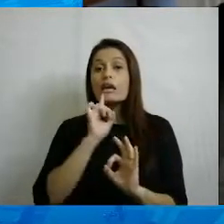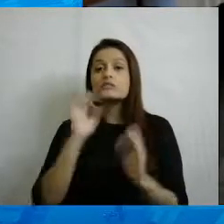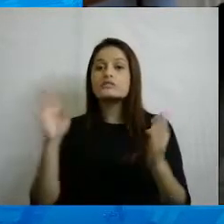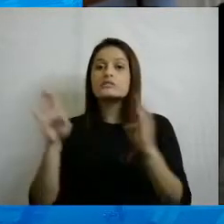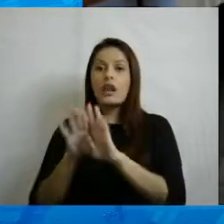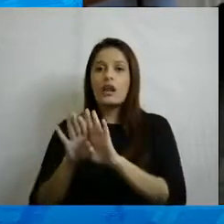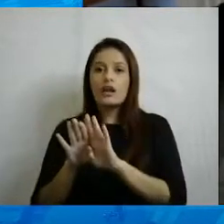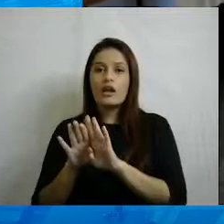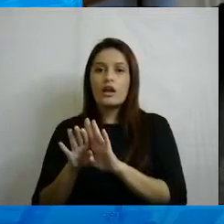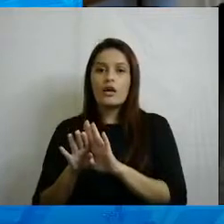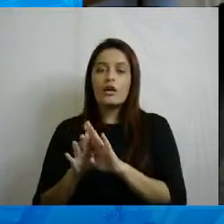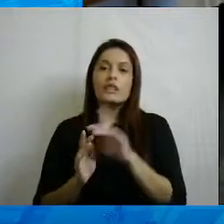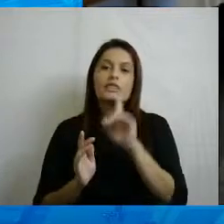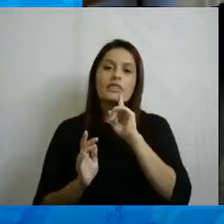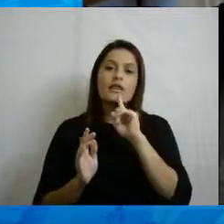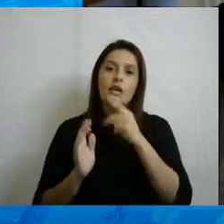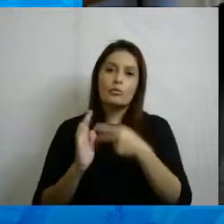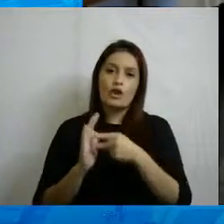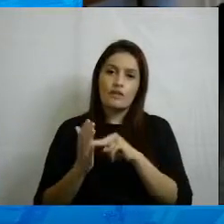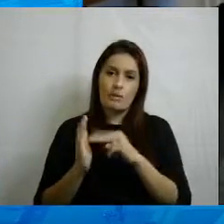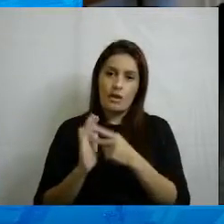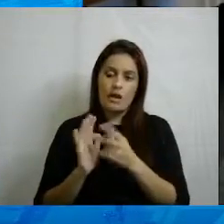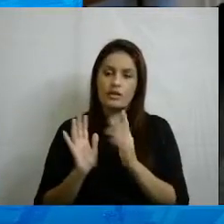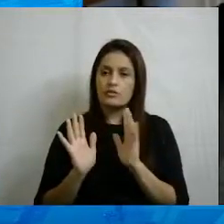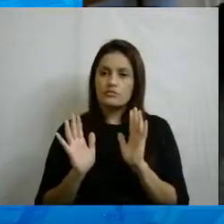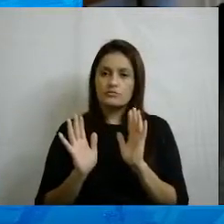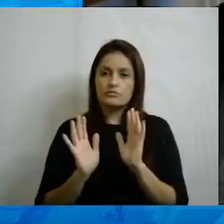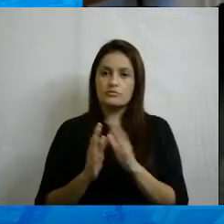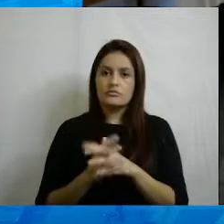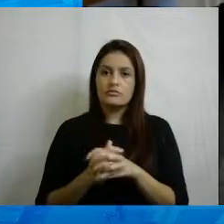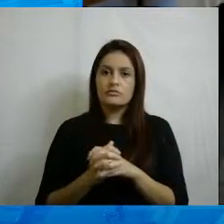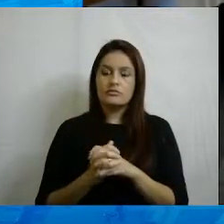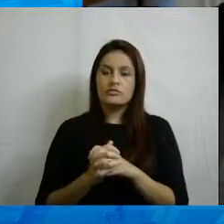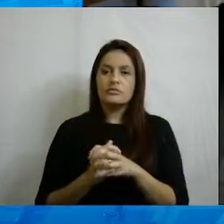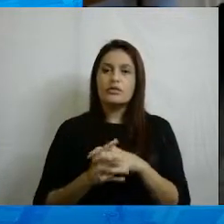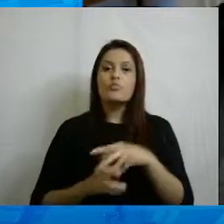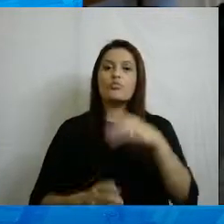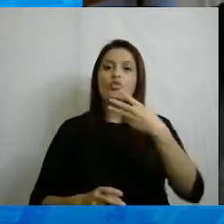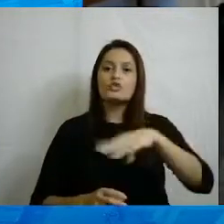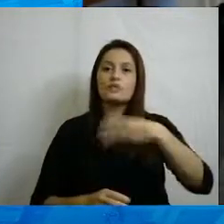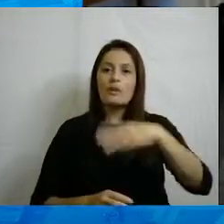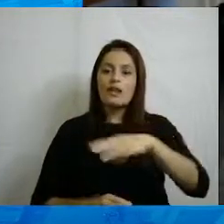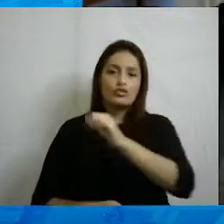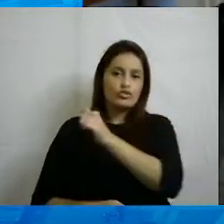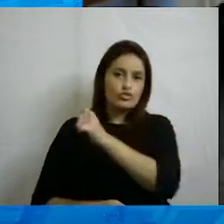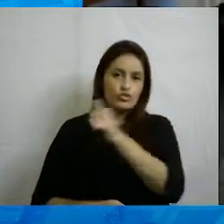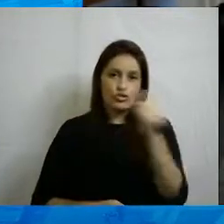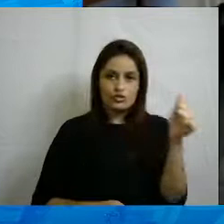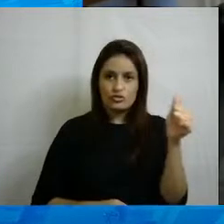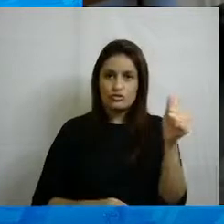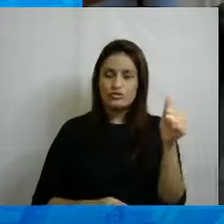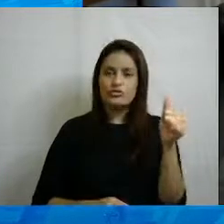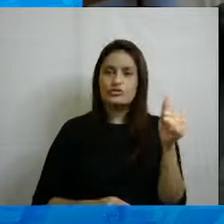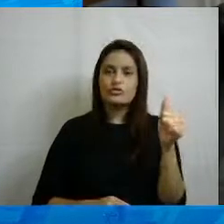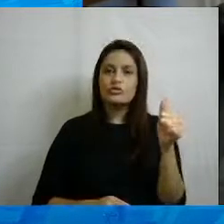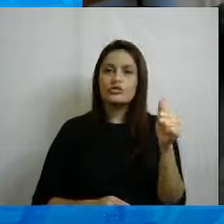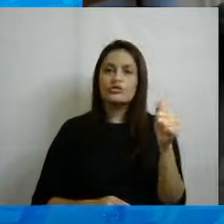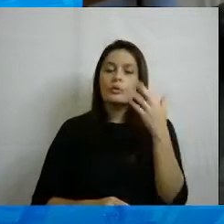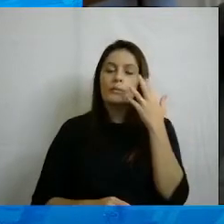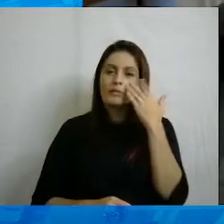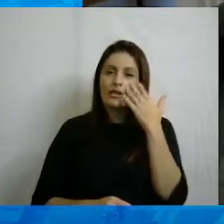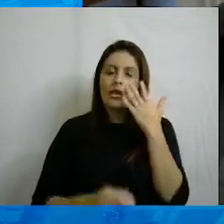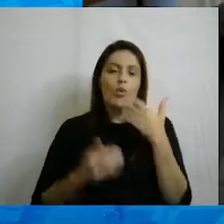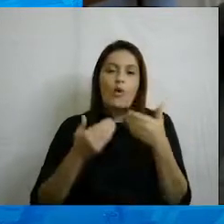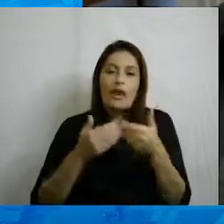puertas por haber tenido una mala relación o cualquier cosa. O sea, este es un municipio de todas las vecinas y de todos los vecinos de Melipilla,